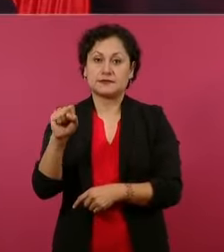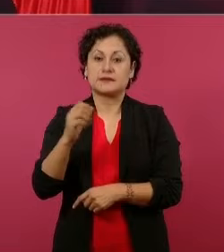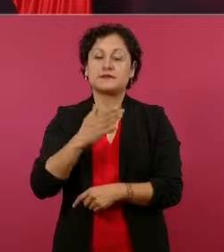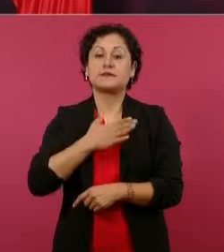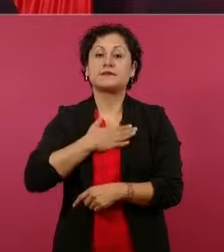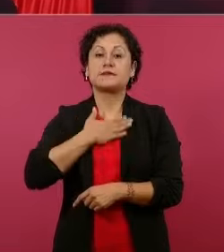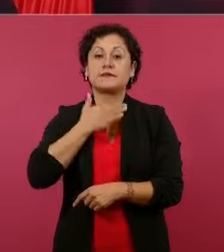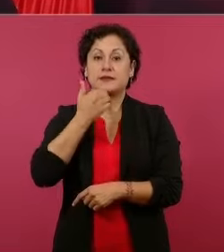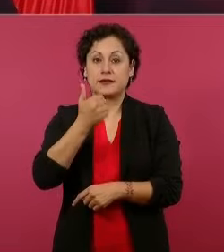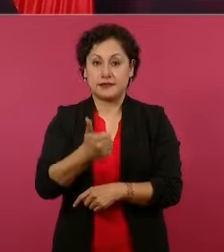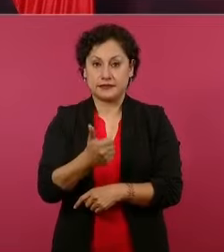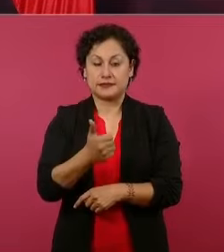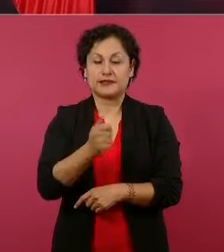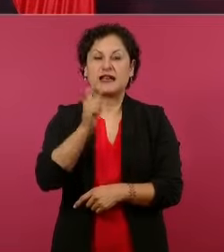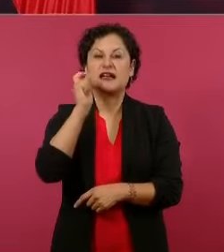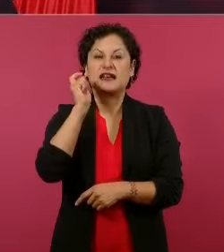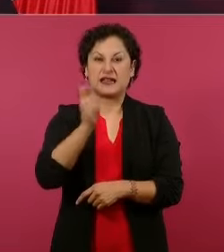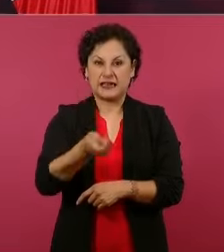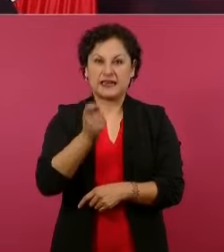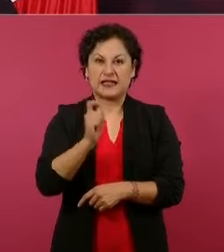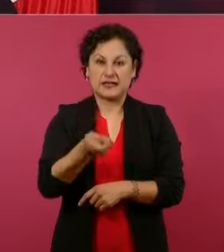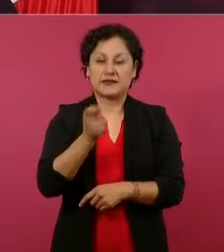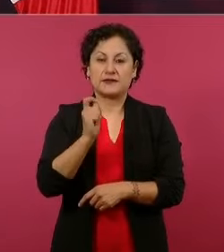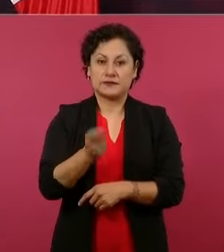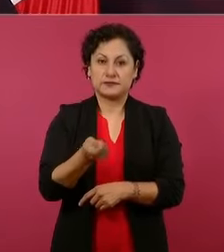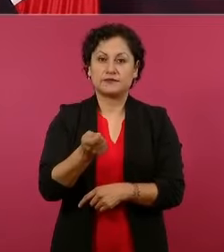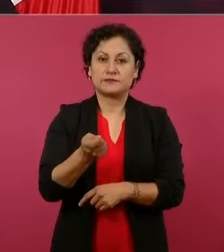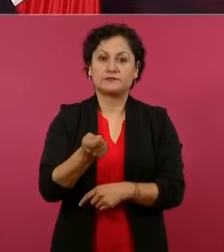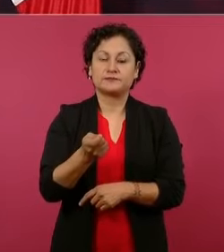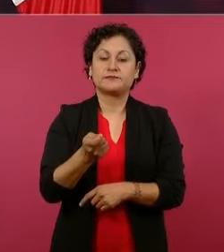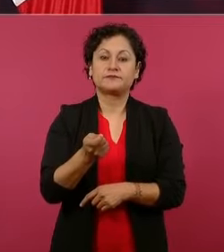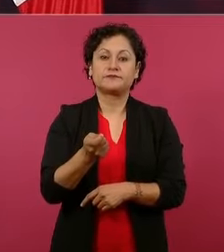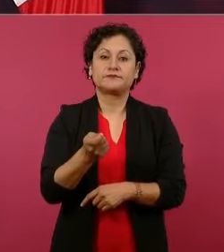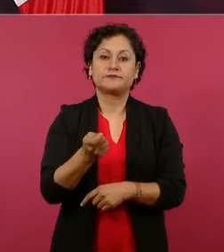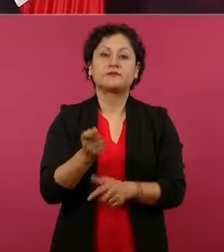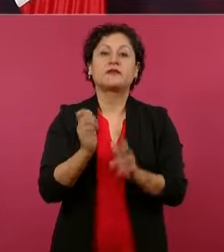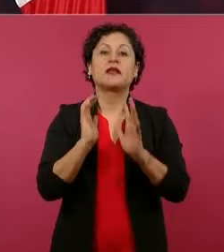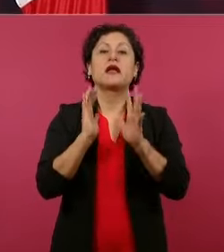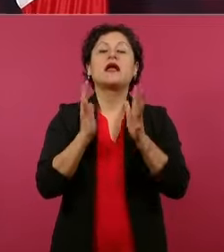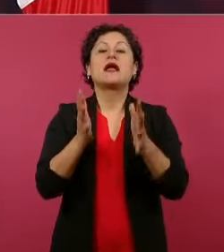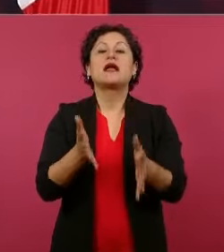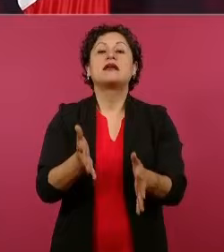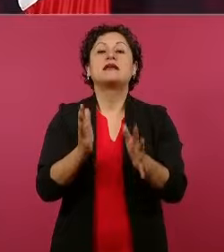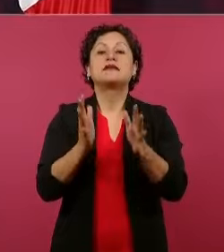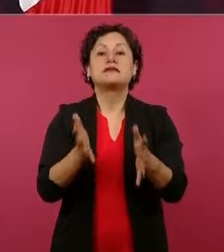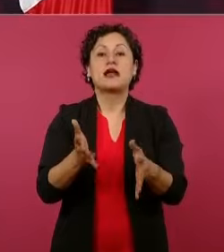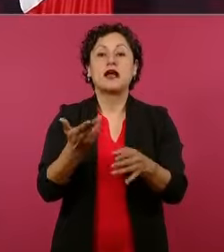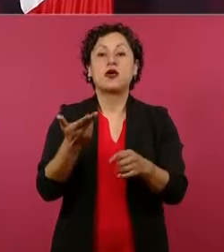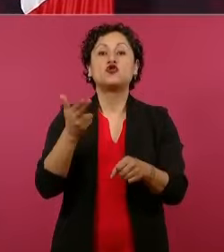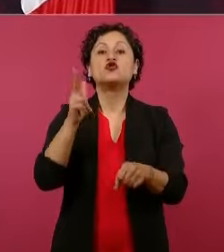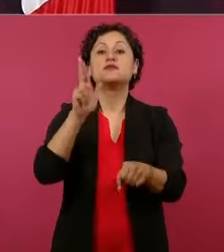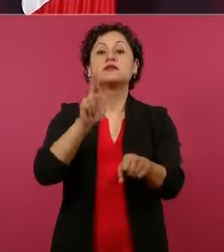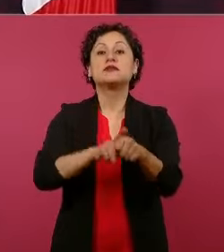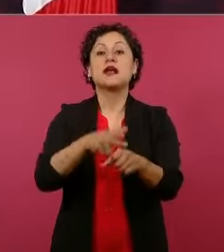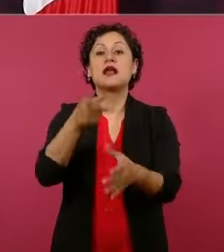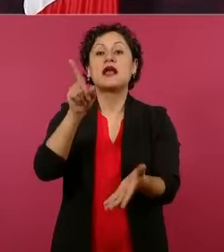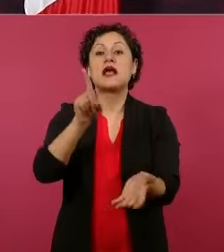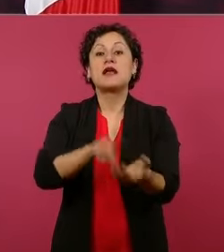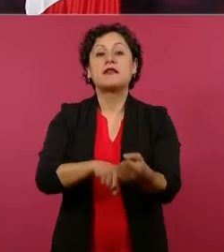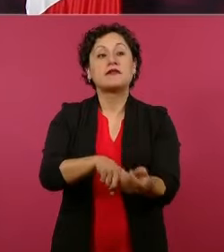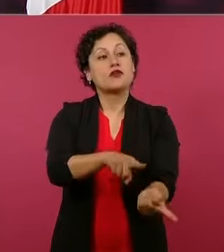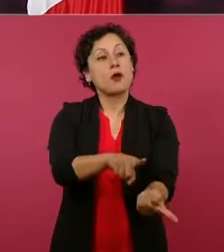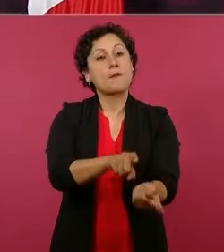bienestar se están quitando de los hospitales las cajas registradas ya no hay caj